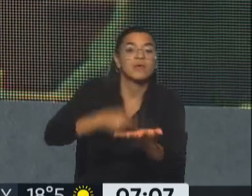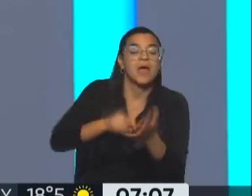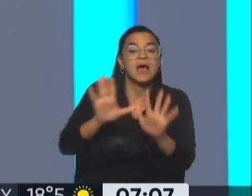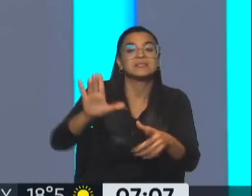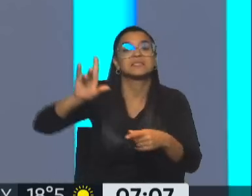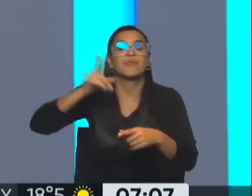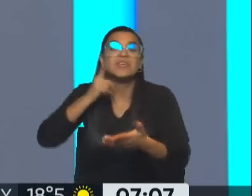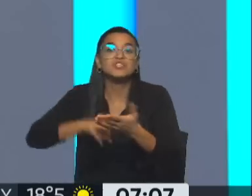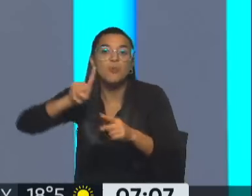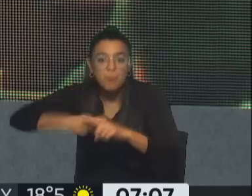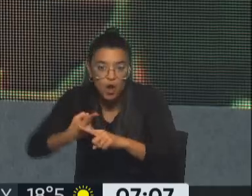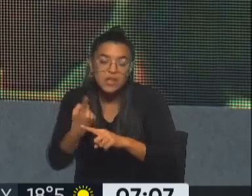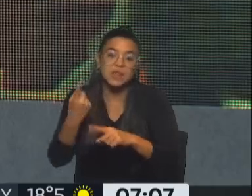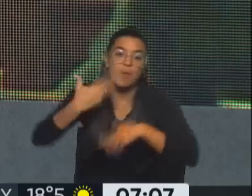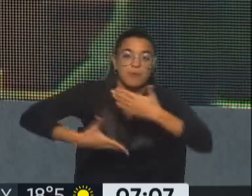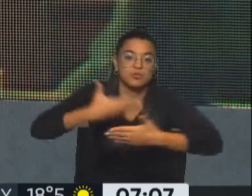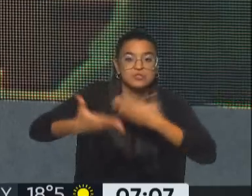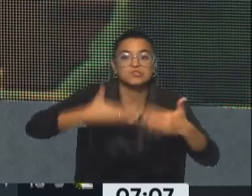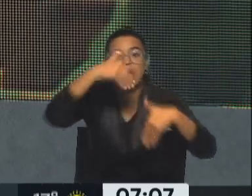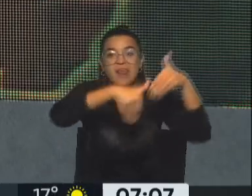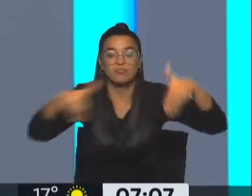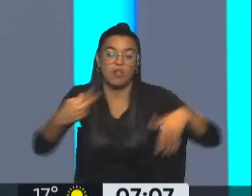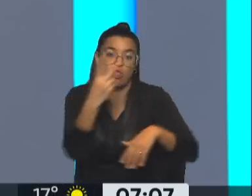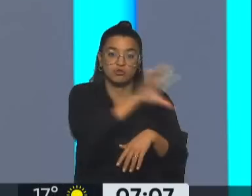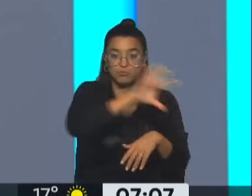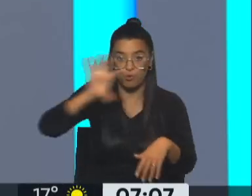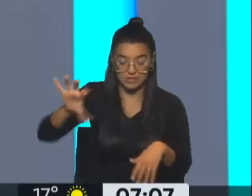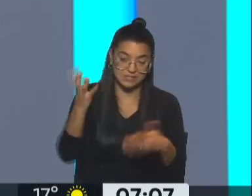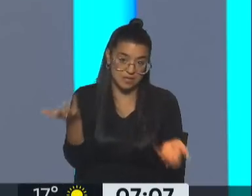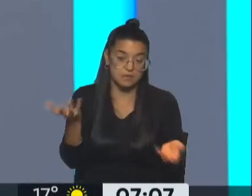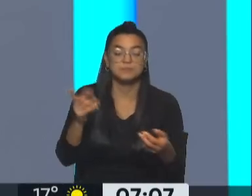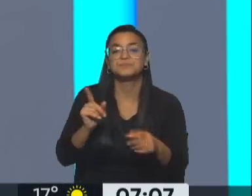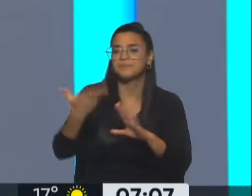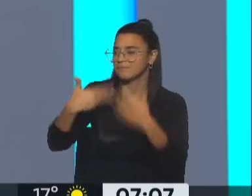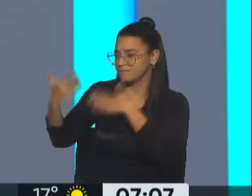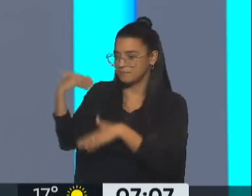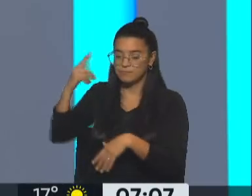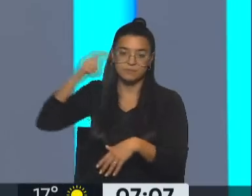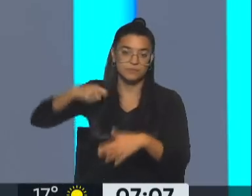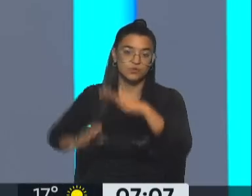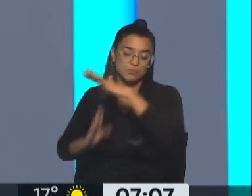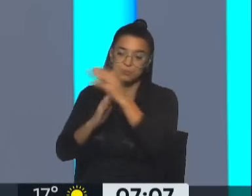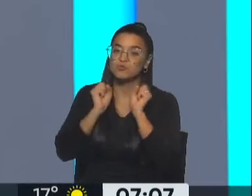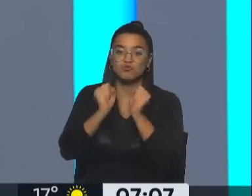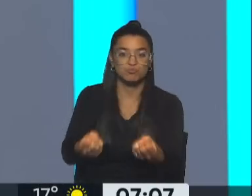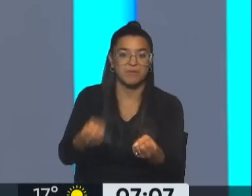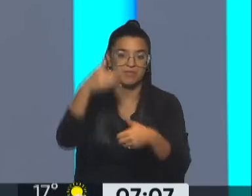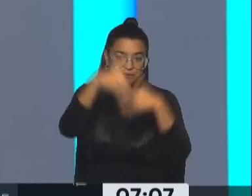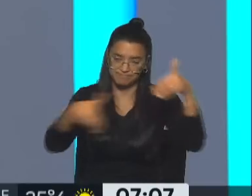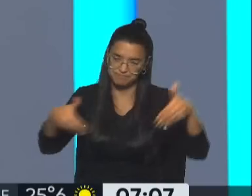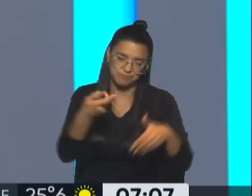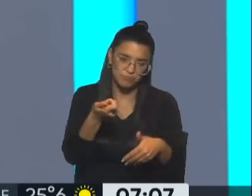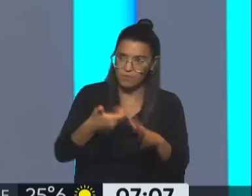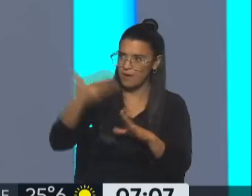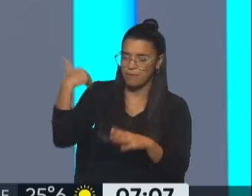decisión política que interfiere en el proceso electoral de dos provincias. Tal cual, y hay pocos antecedentes en que un fallo de una Corte Suprema suspenda las elecciones. Los